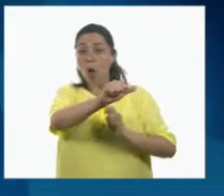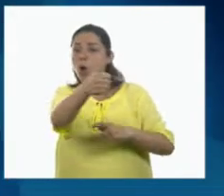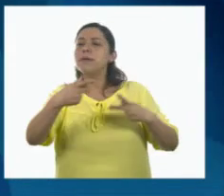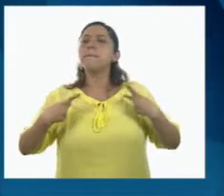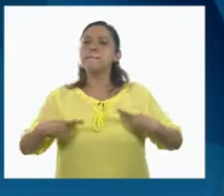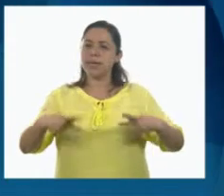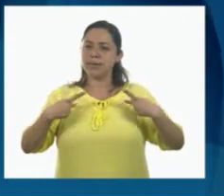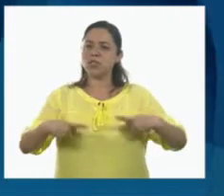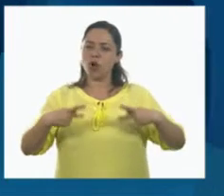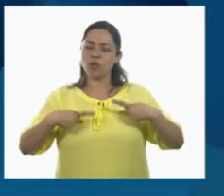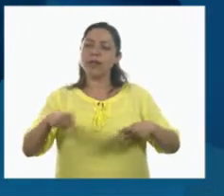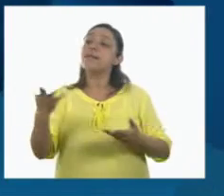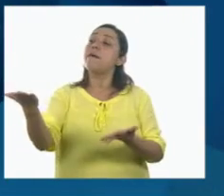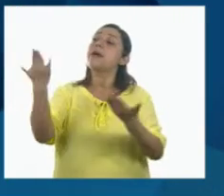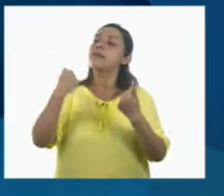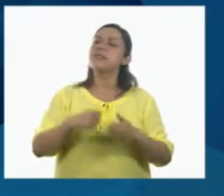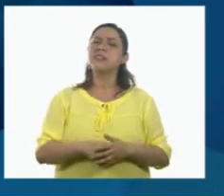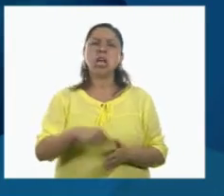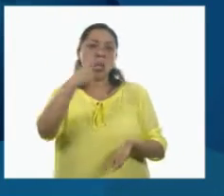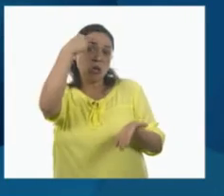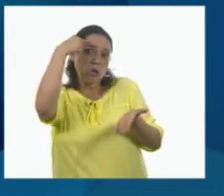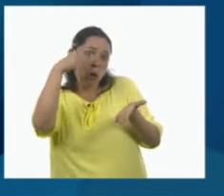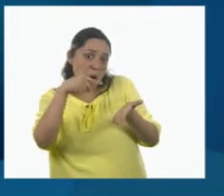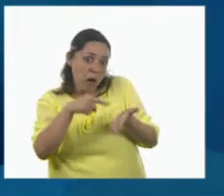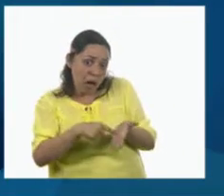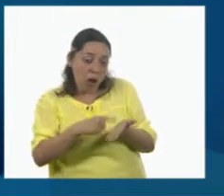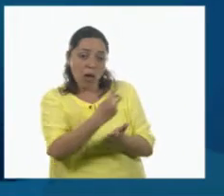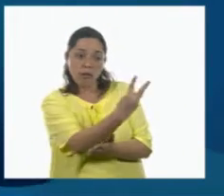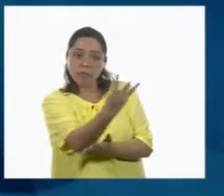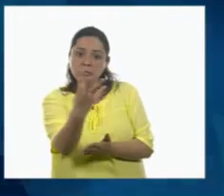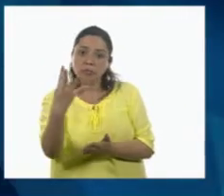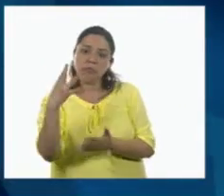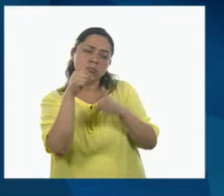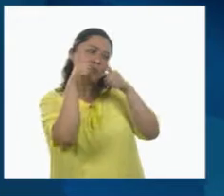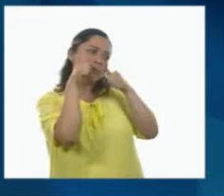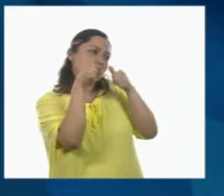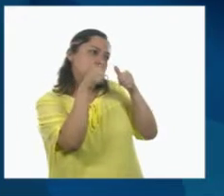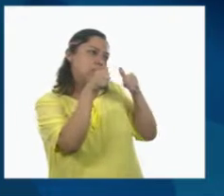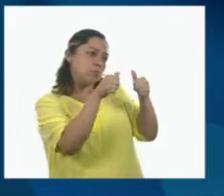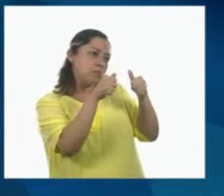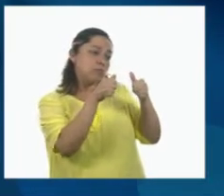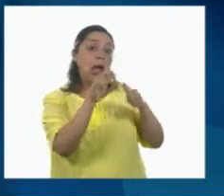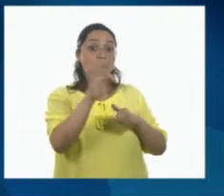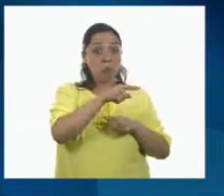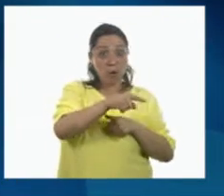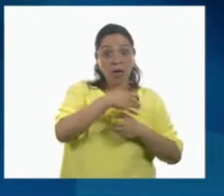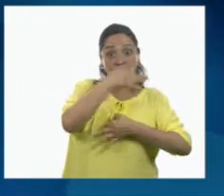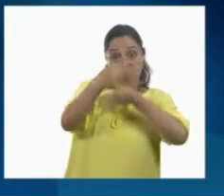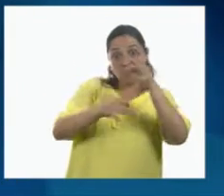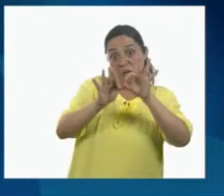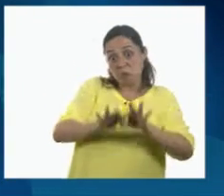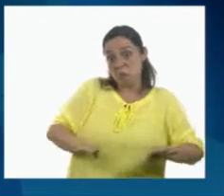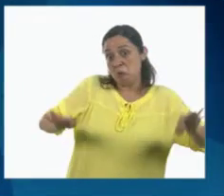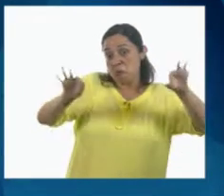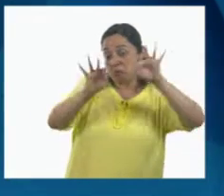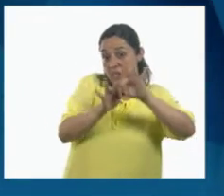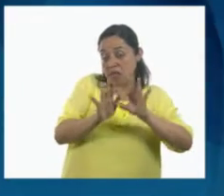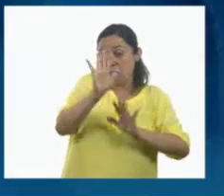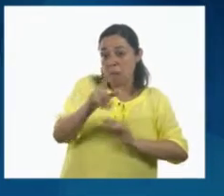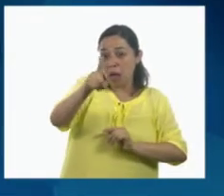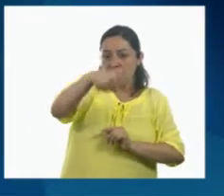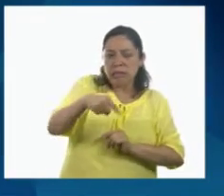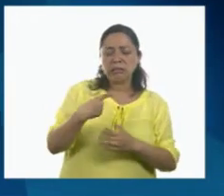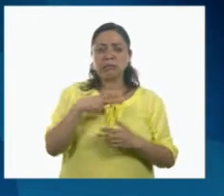Ale. Pues yo creo que les están dando una noticia muy importante porque también se ven como un poco angustiados. Sí,